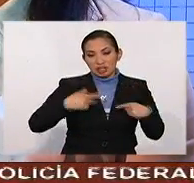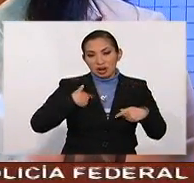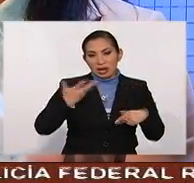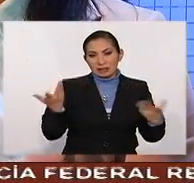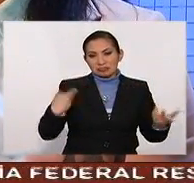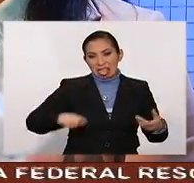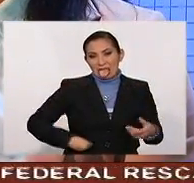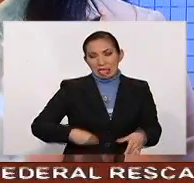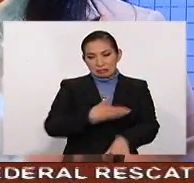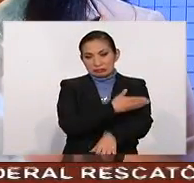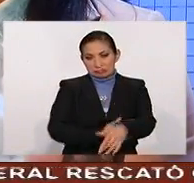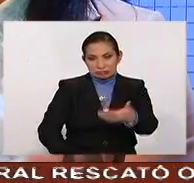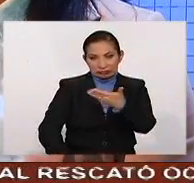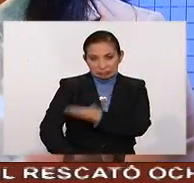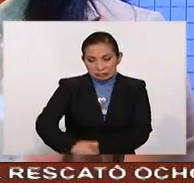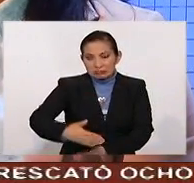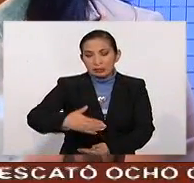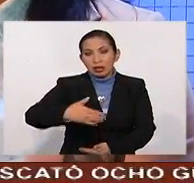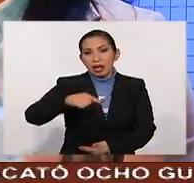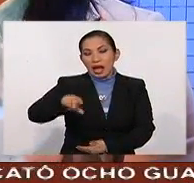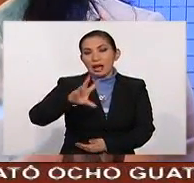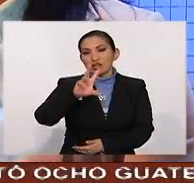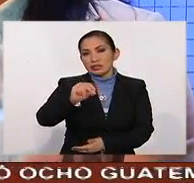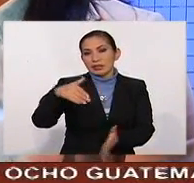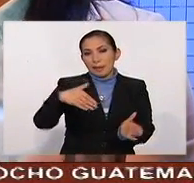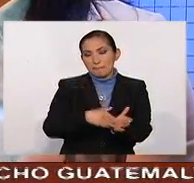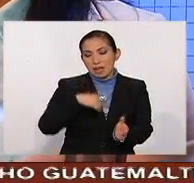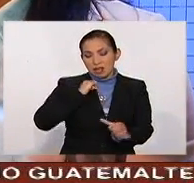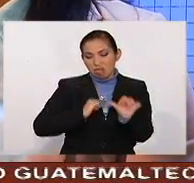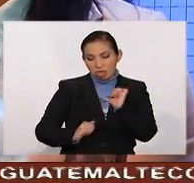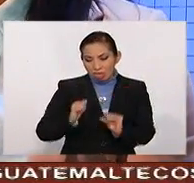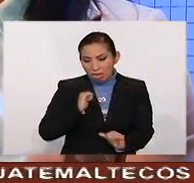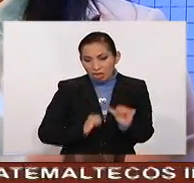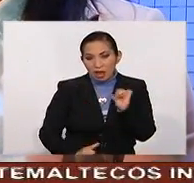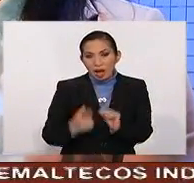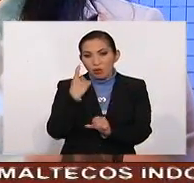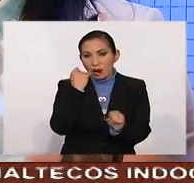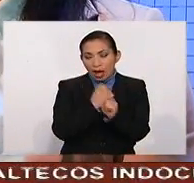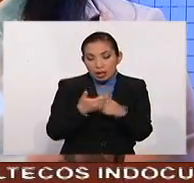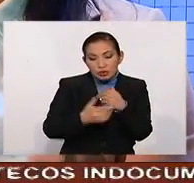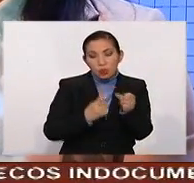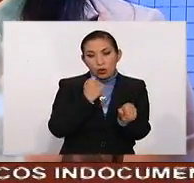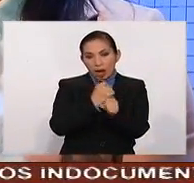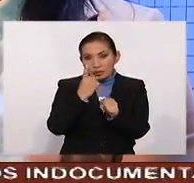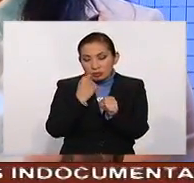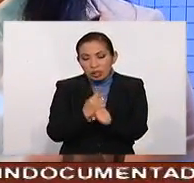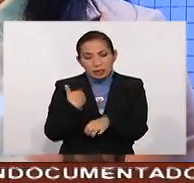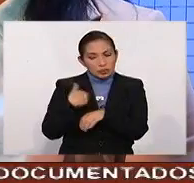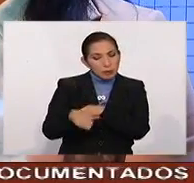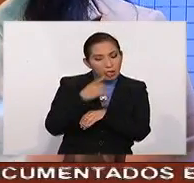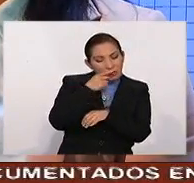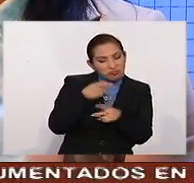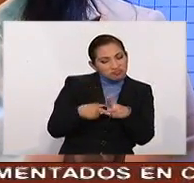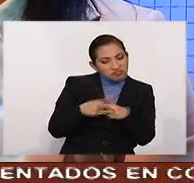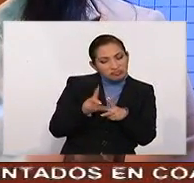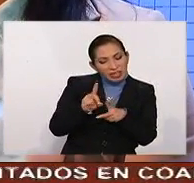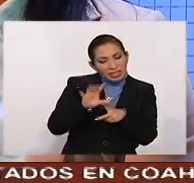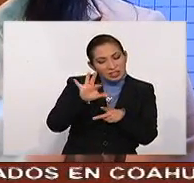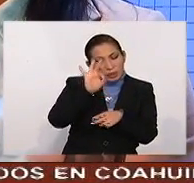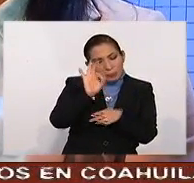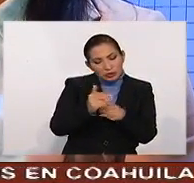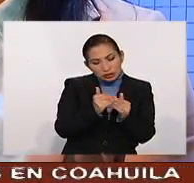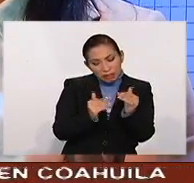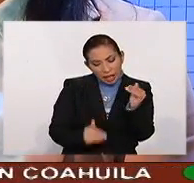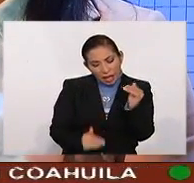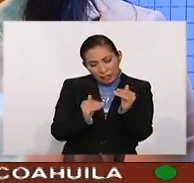amputadas, se hacen más o menos 80,000 intervenciones al año y las cifras dicen que menos del 35% de